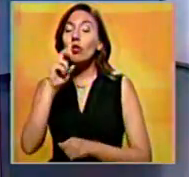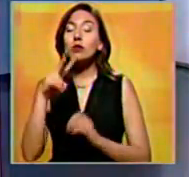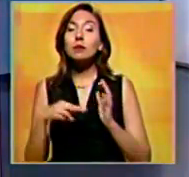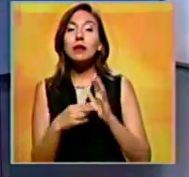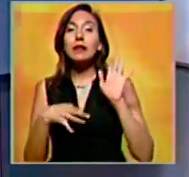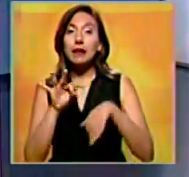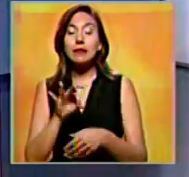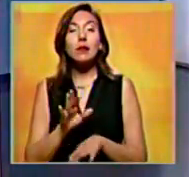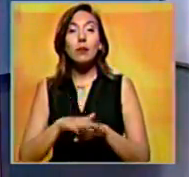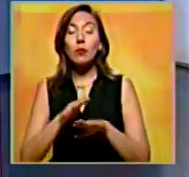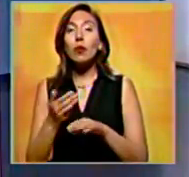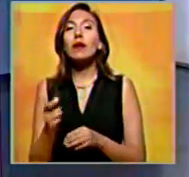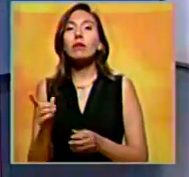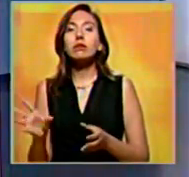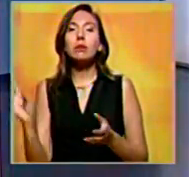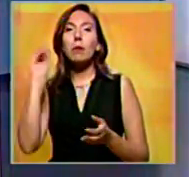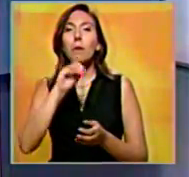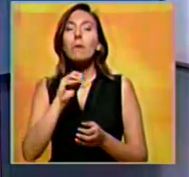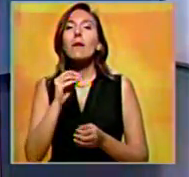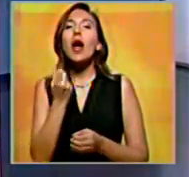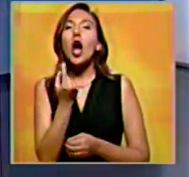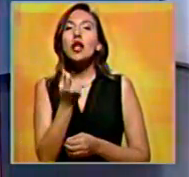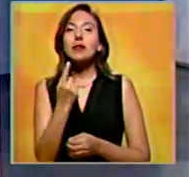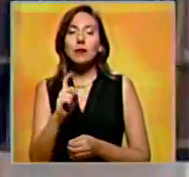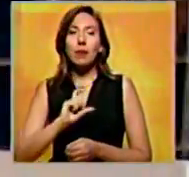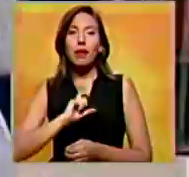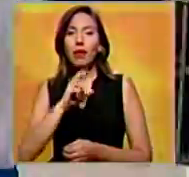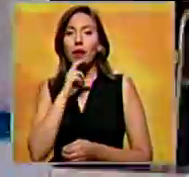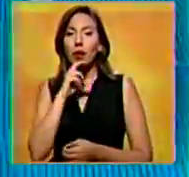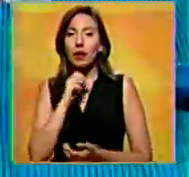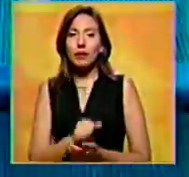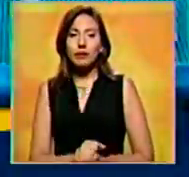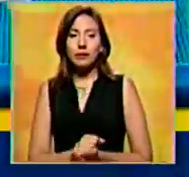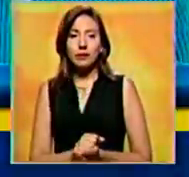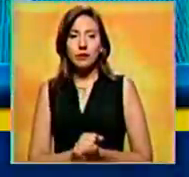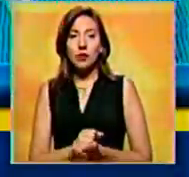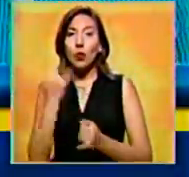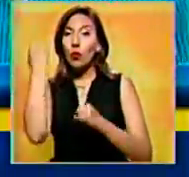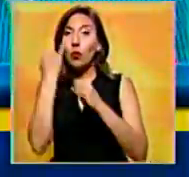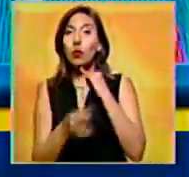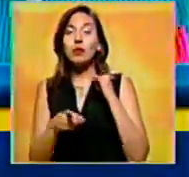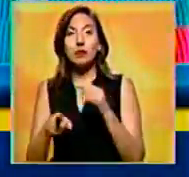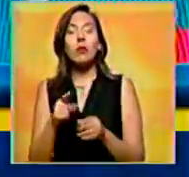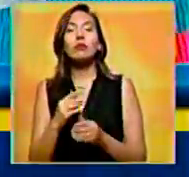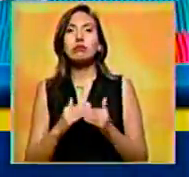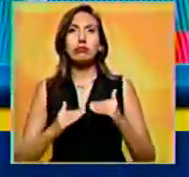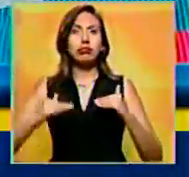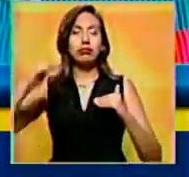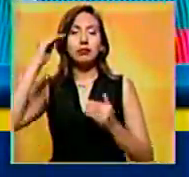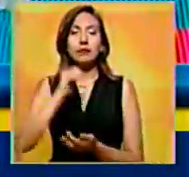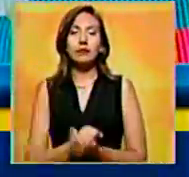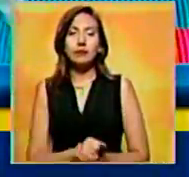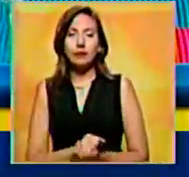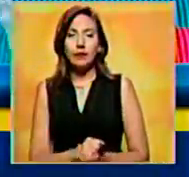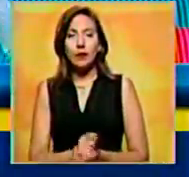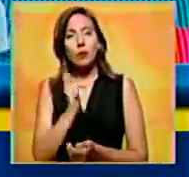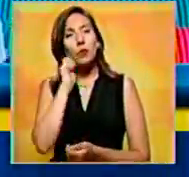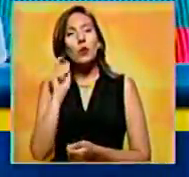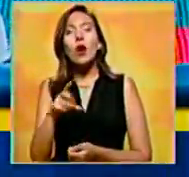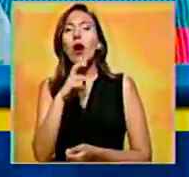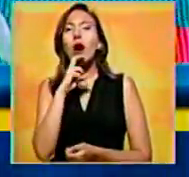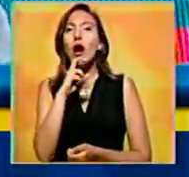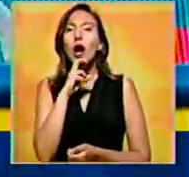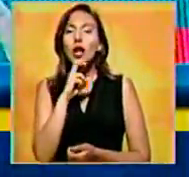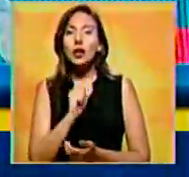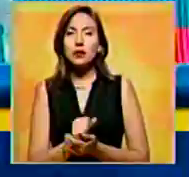este jueves los criollos sumaron 11 medallas de oro. El taekwondo venezolano finalizó su participación por todo lo alto. Carolina Fernández consiguió el oro en la